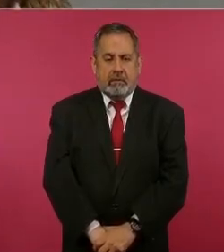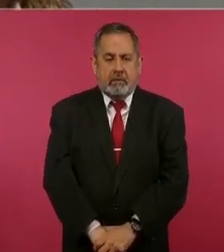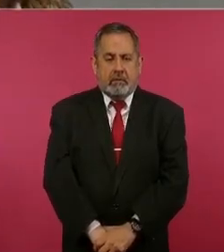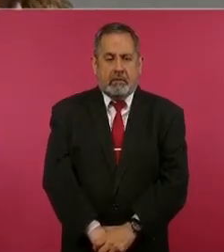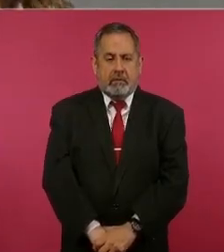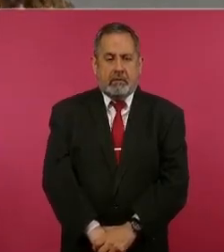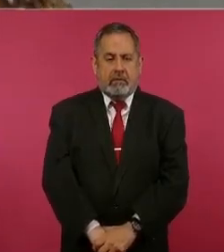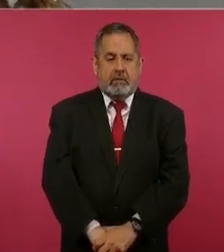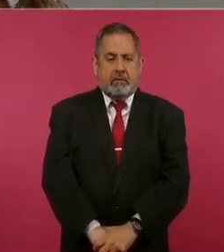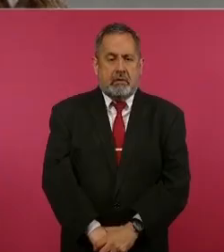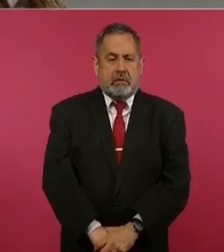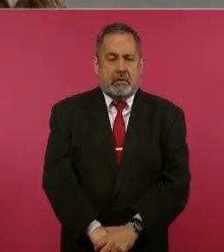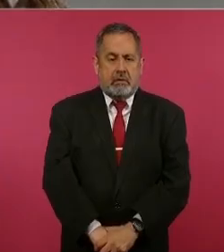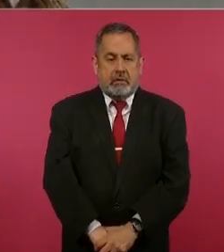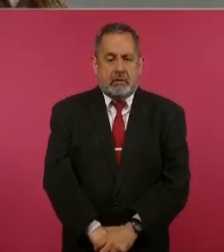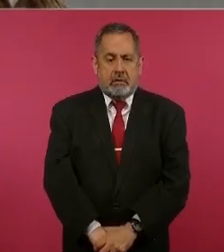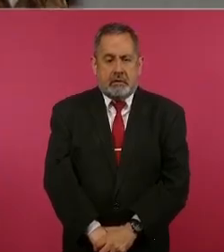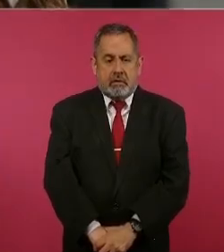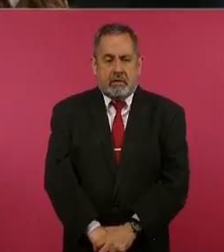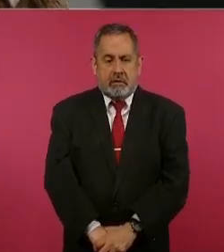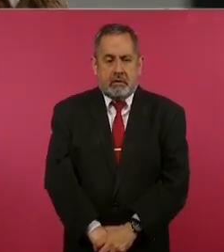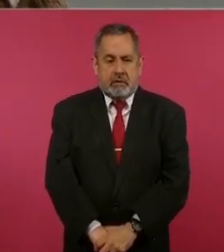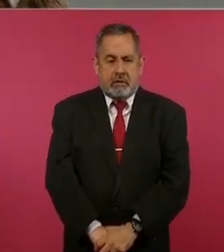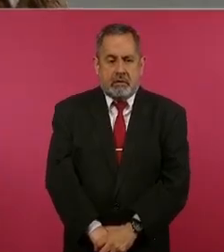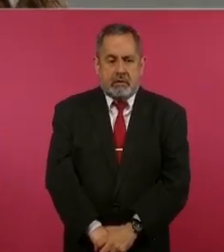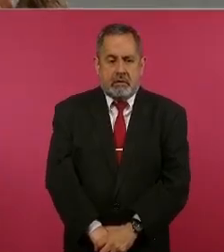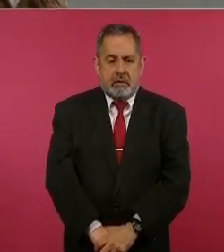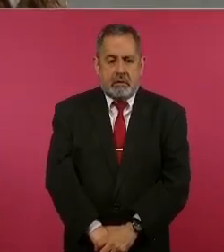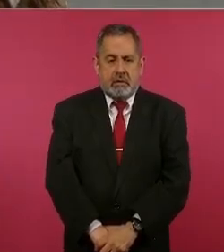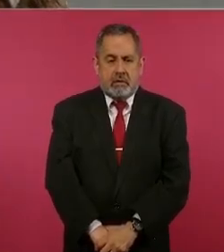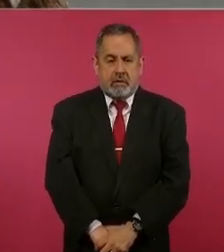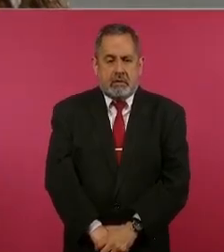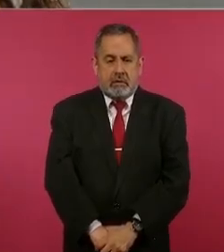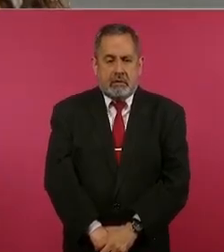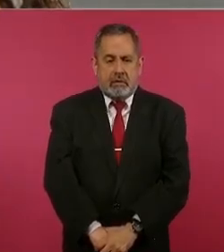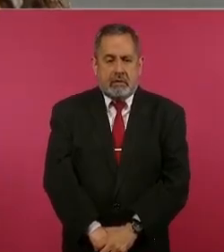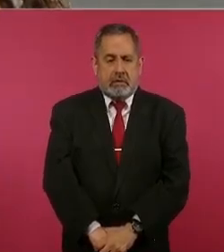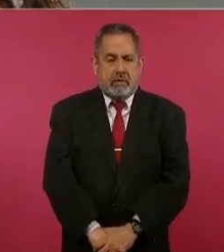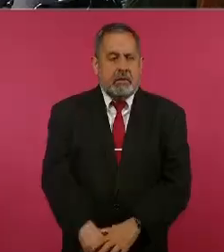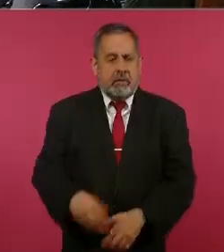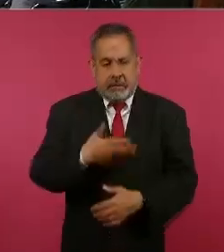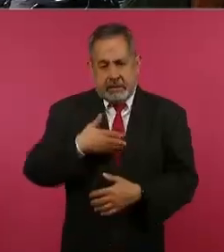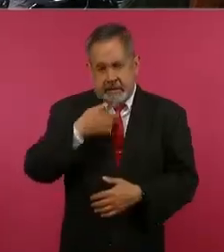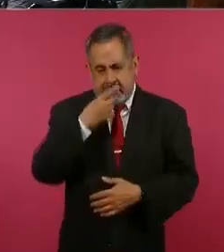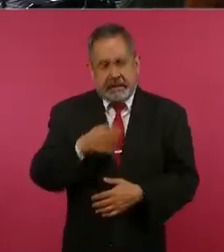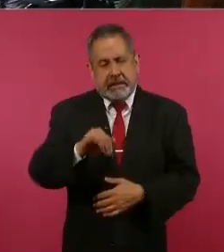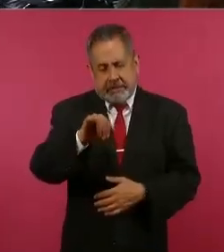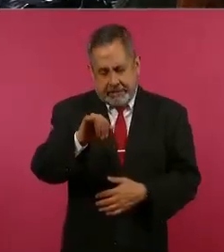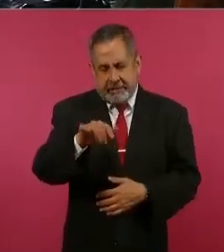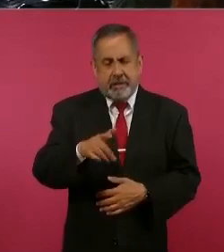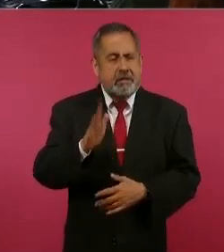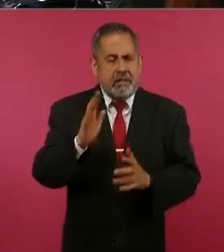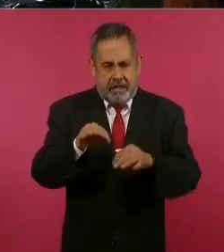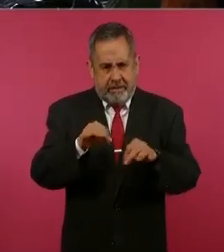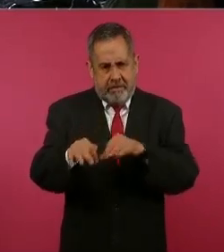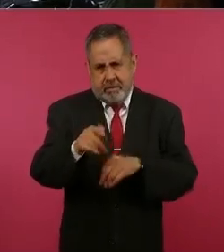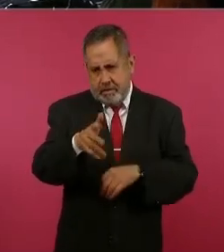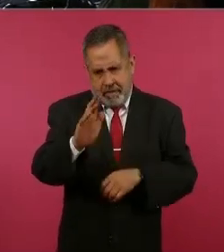detección de agua subterránea, ¿eso cómo va a funcionar? ¿Va a ser una inspección? Ya están ellos trabajando